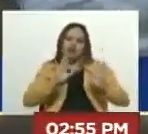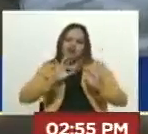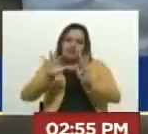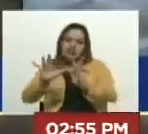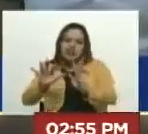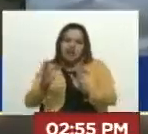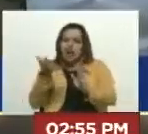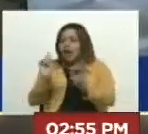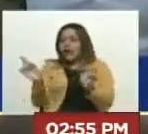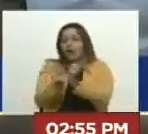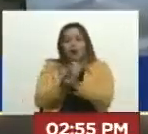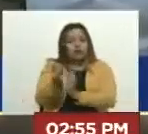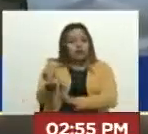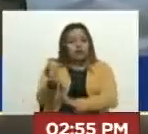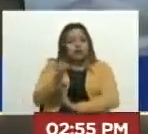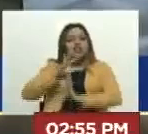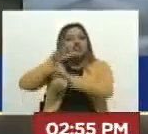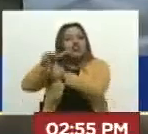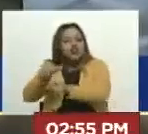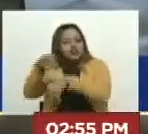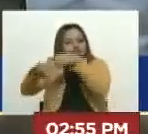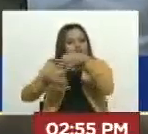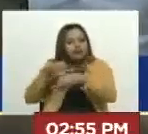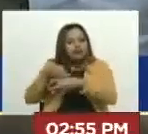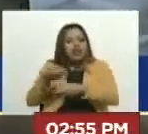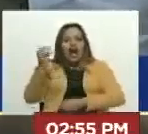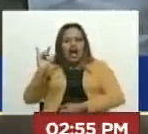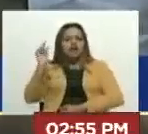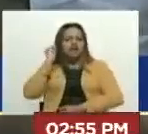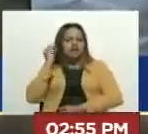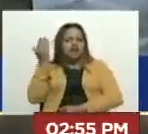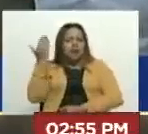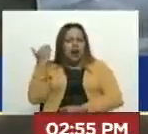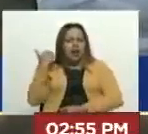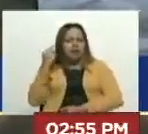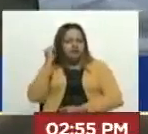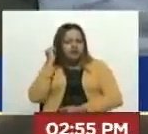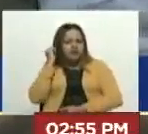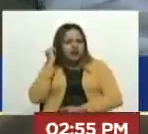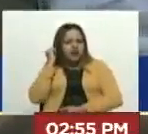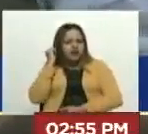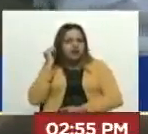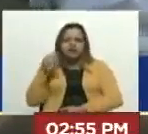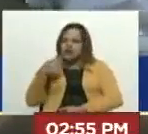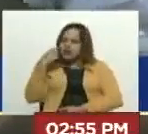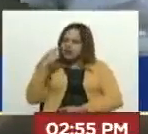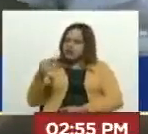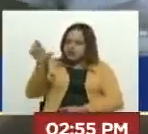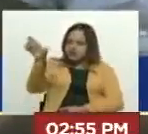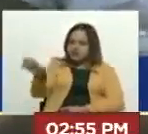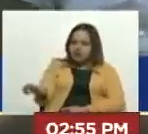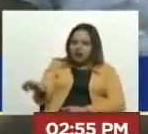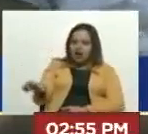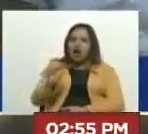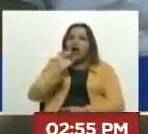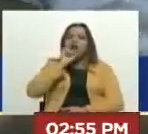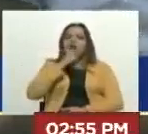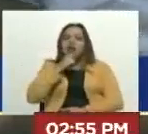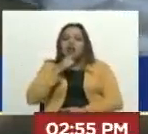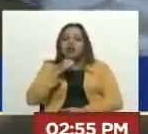queda corto. De una señora, que uno pudiera decir, una abuela,